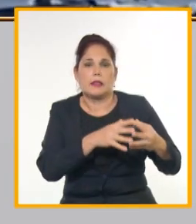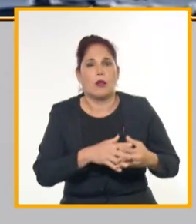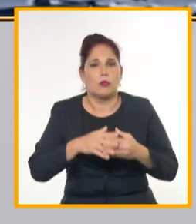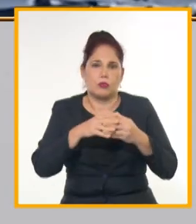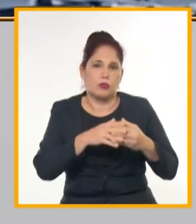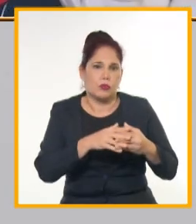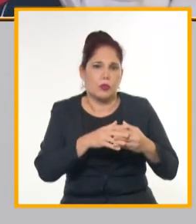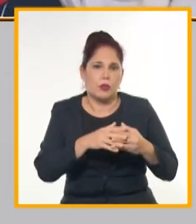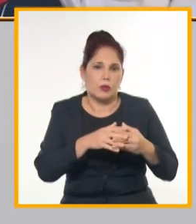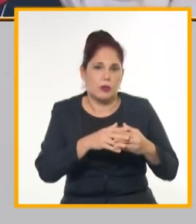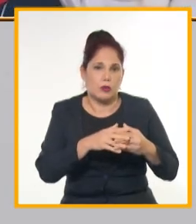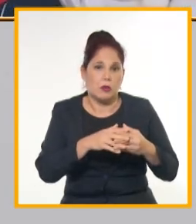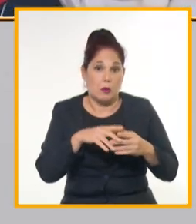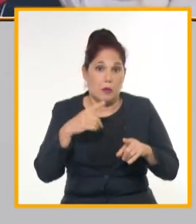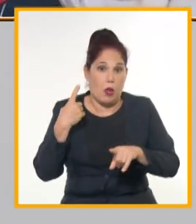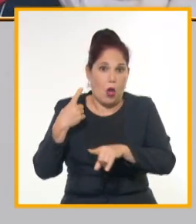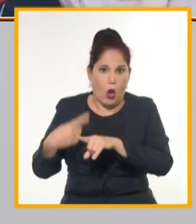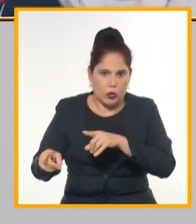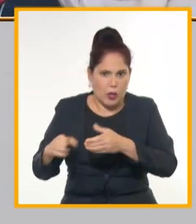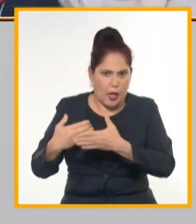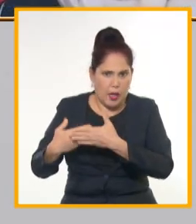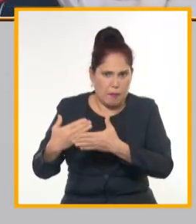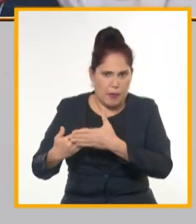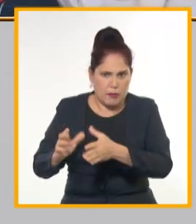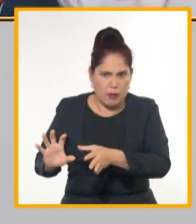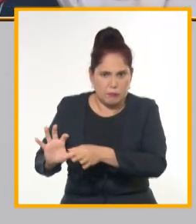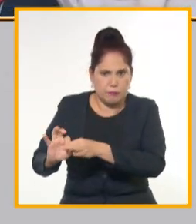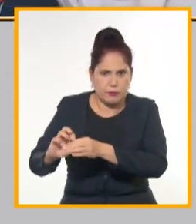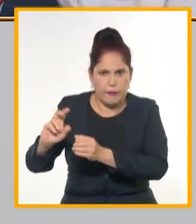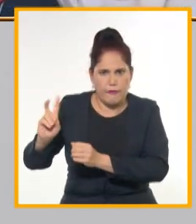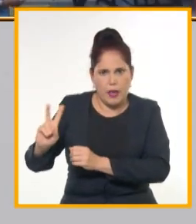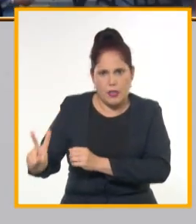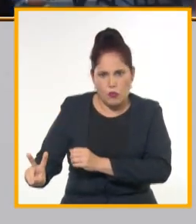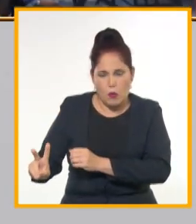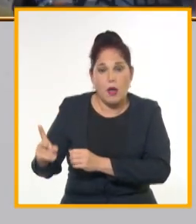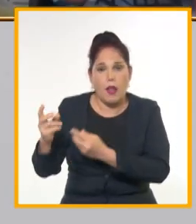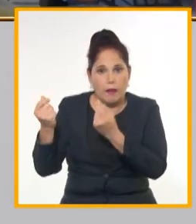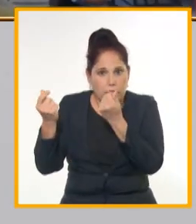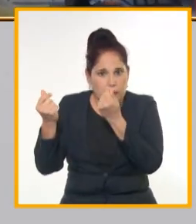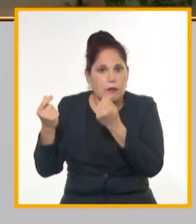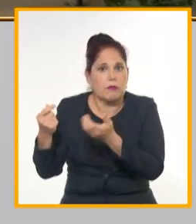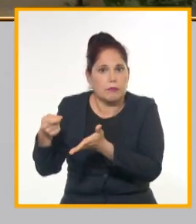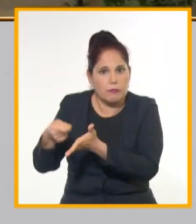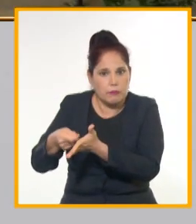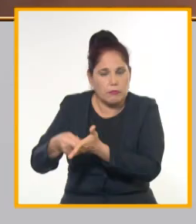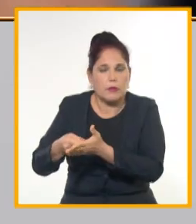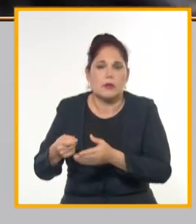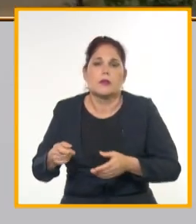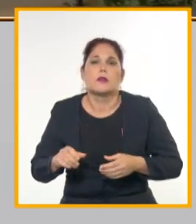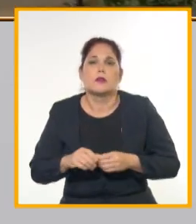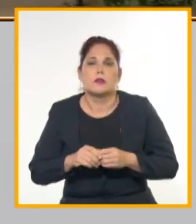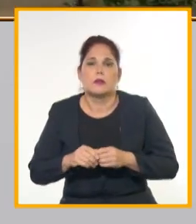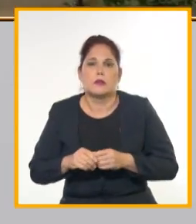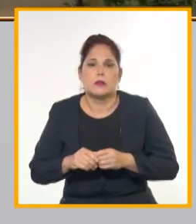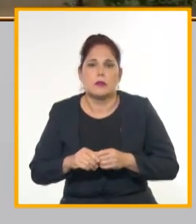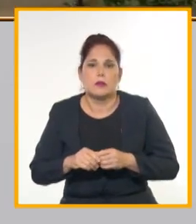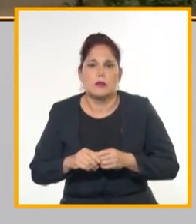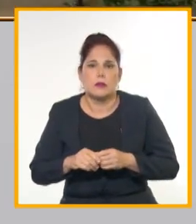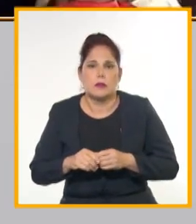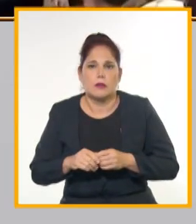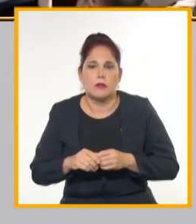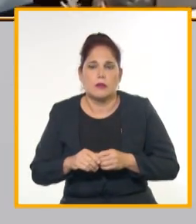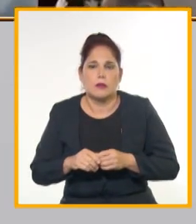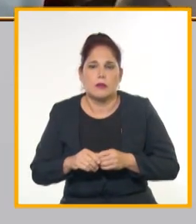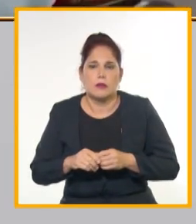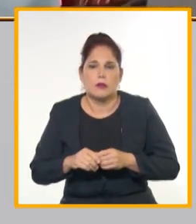Trump desde que hace, no sé, 2 o 3 semanas se volvió a abrir el diapasón de la confrontación que nunca cesó con Venezuela,